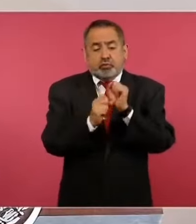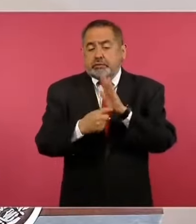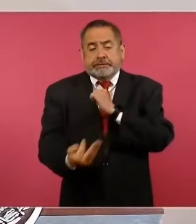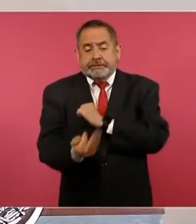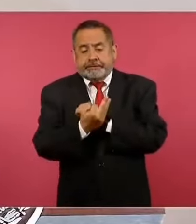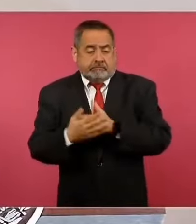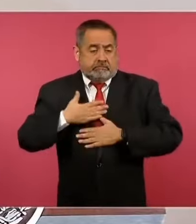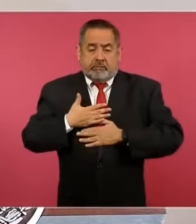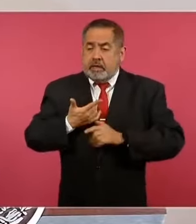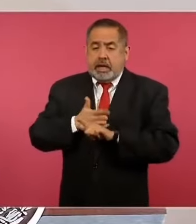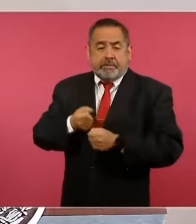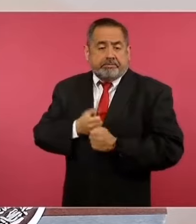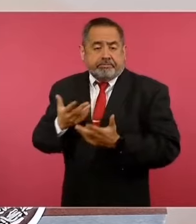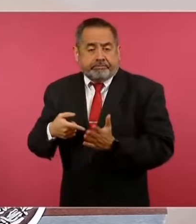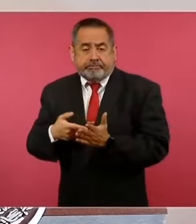las libertades.